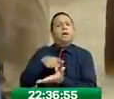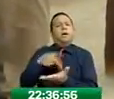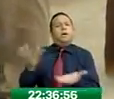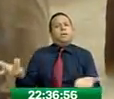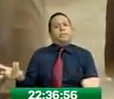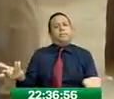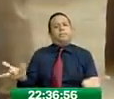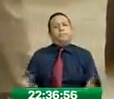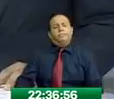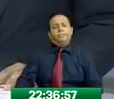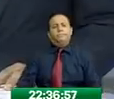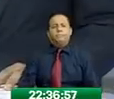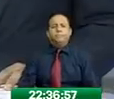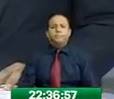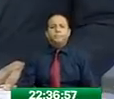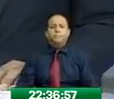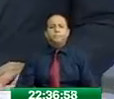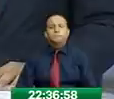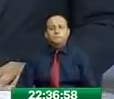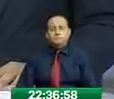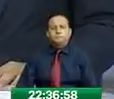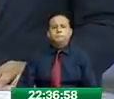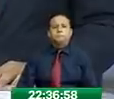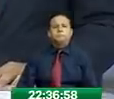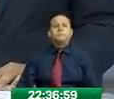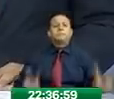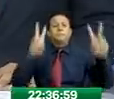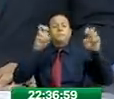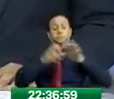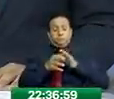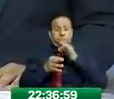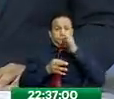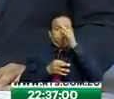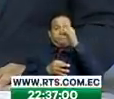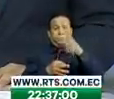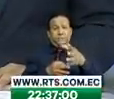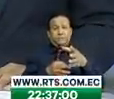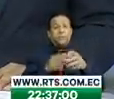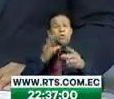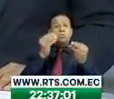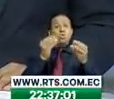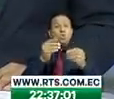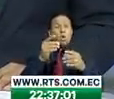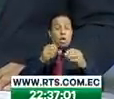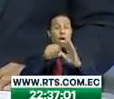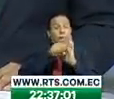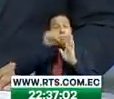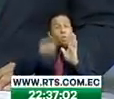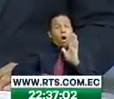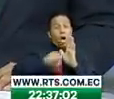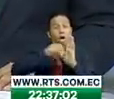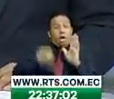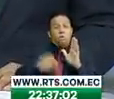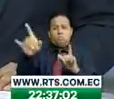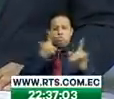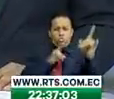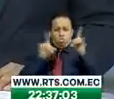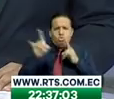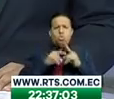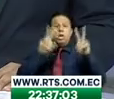Gurumendi. Y la presencia de COVID-19 en algunos abogados defensores de los sentenciados en el caso